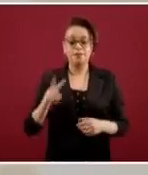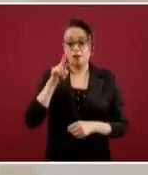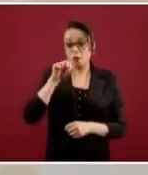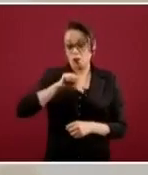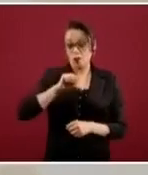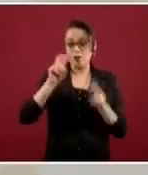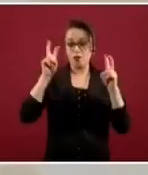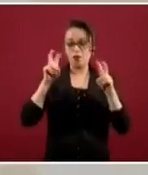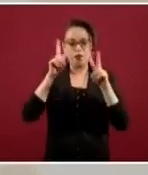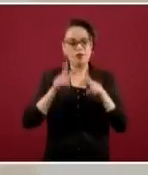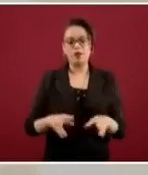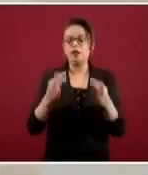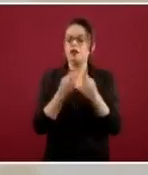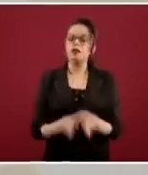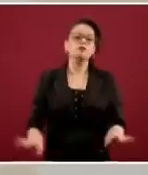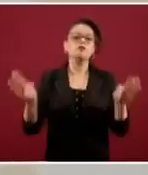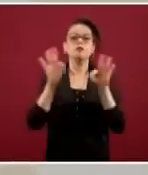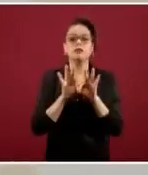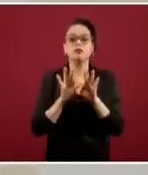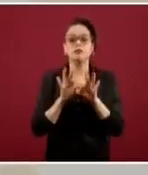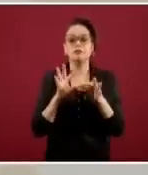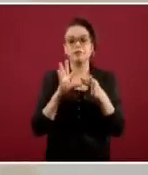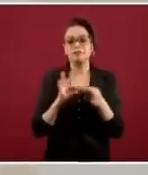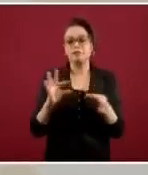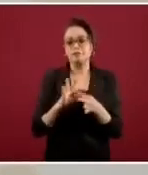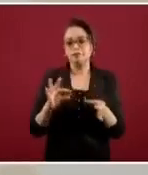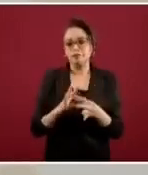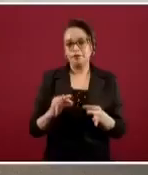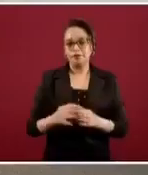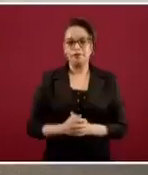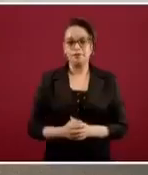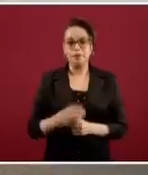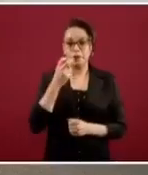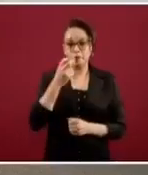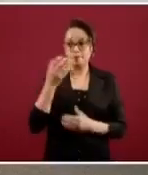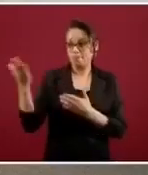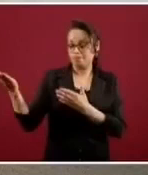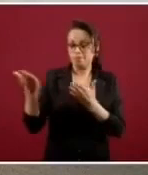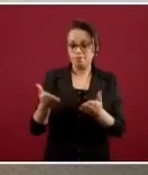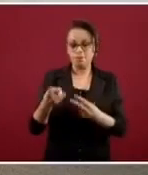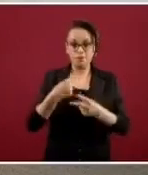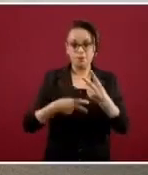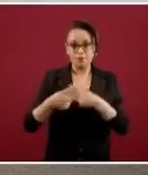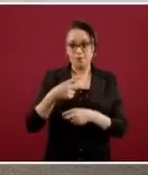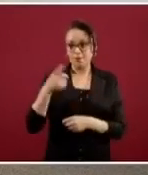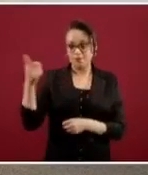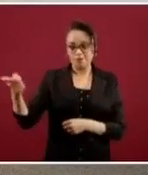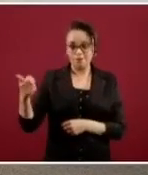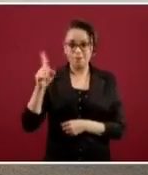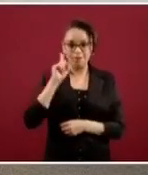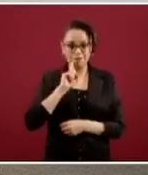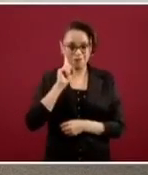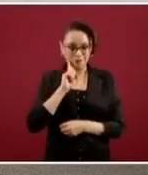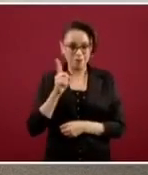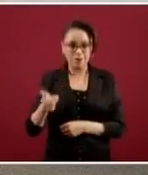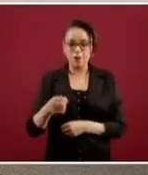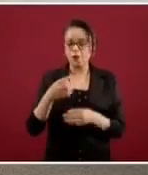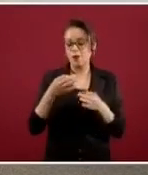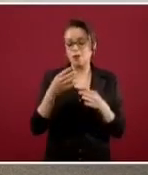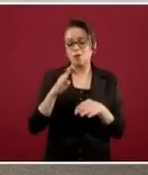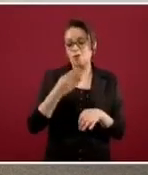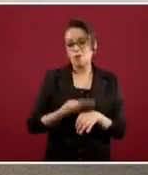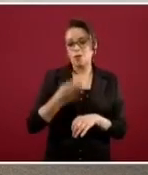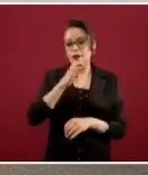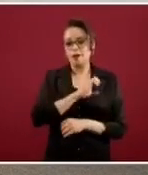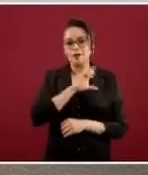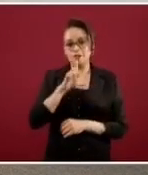importancia. Y por eso tenemos una invitada muy, muy especial, que es Mónica